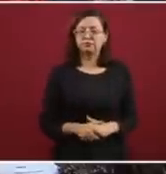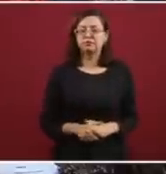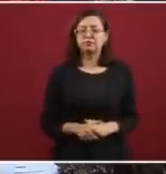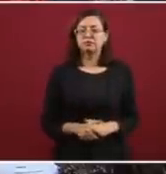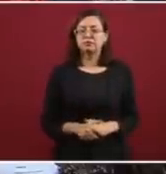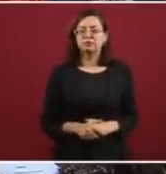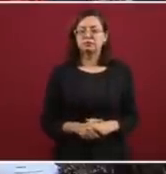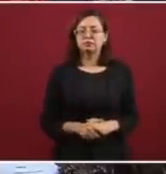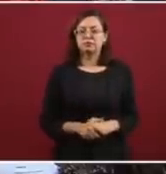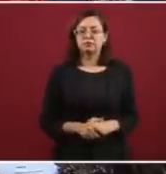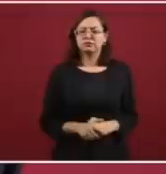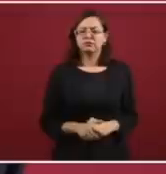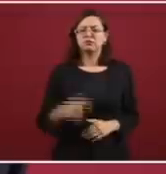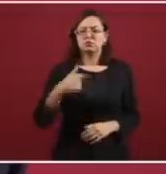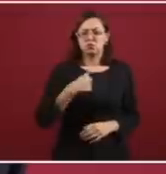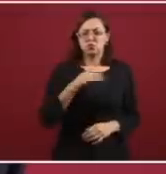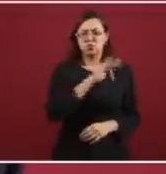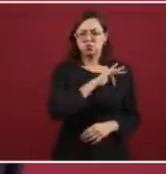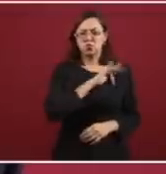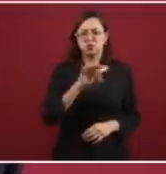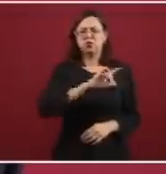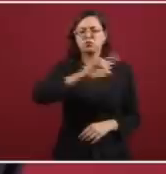Yo les puedo informar.